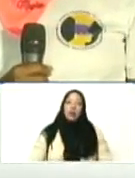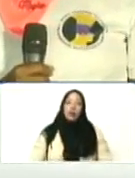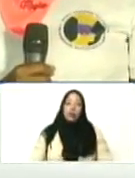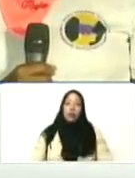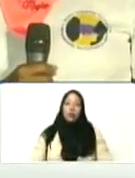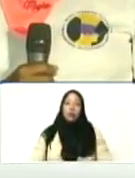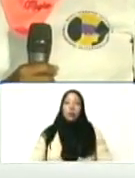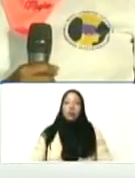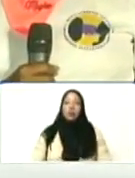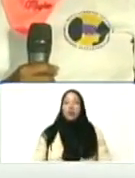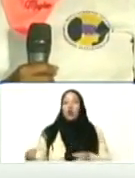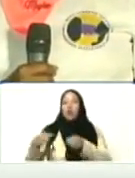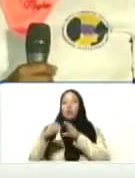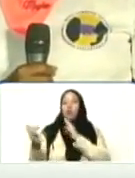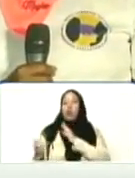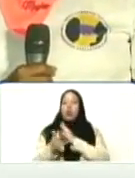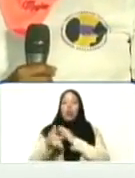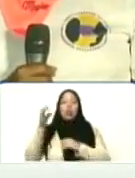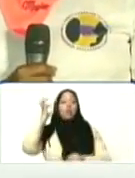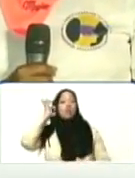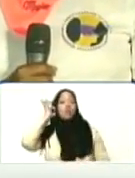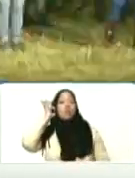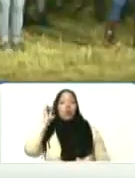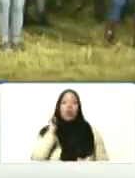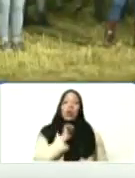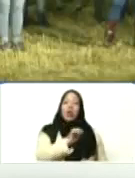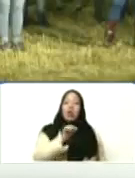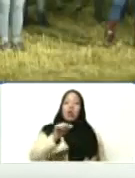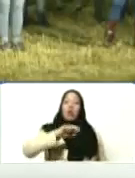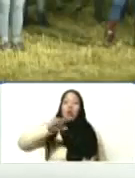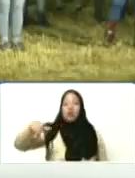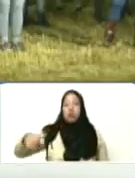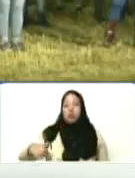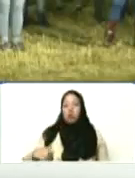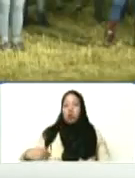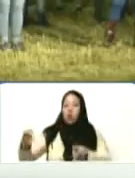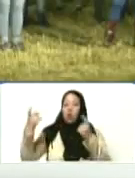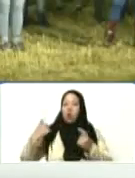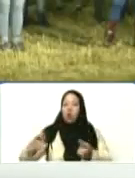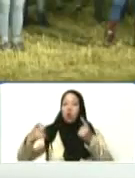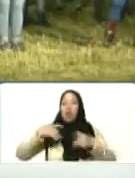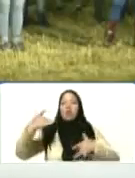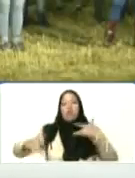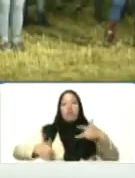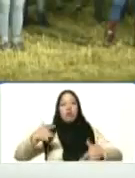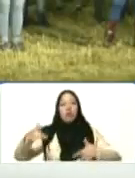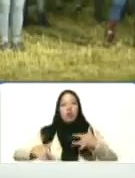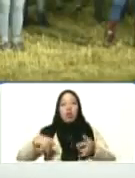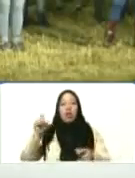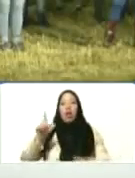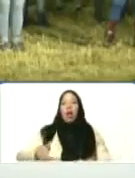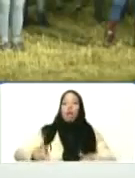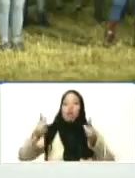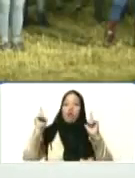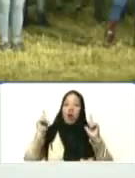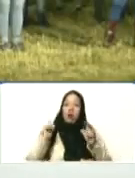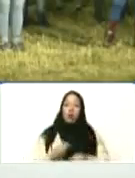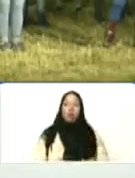Instalar las mesas técnicas de mujeres con cada uno de los motores para formalizar la actividad. Aprobado.